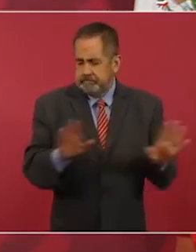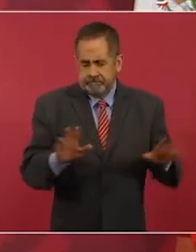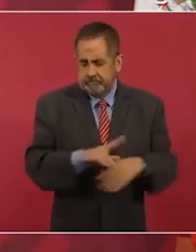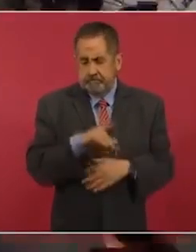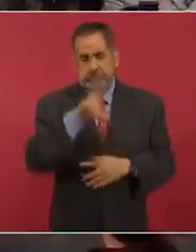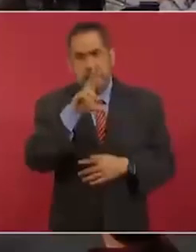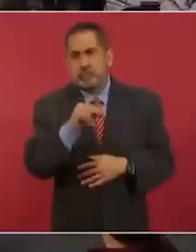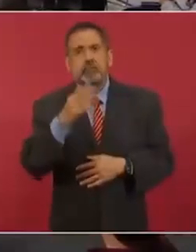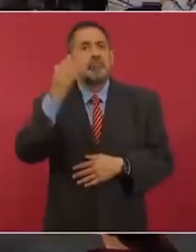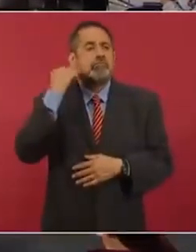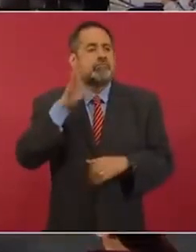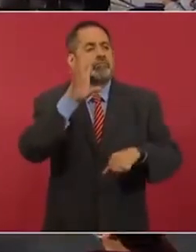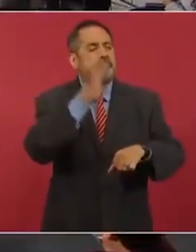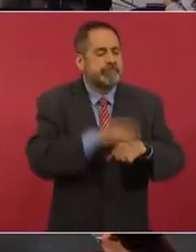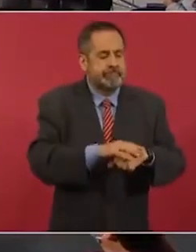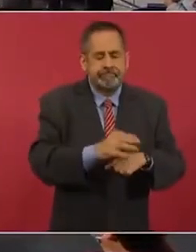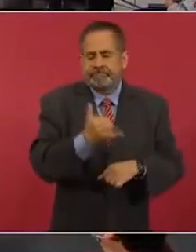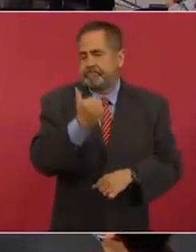debió autorizar.